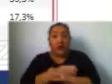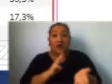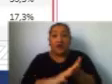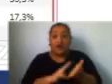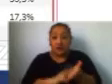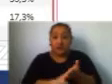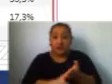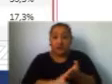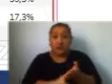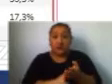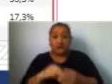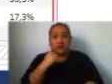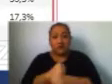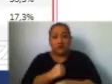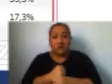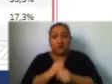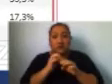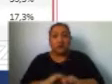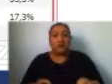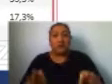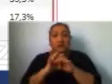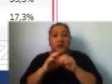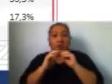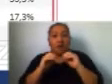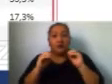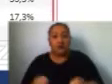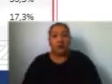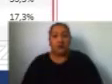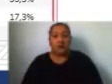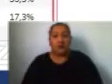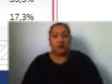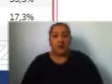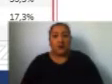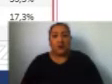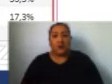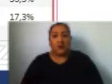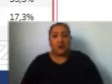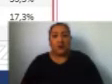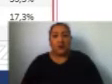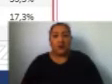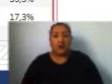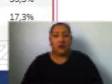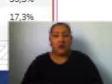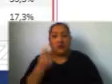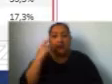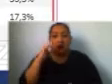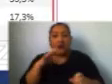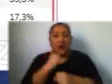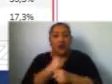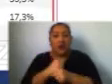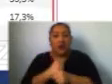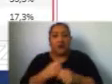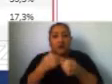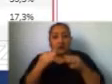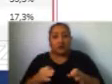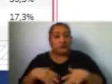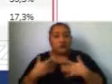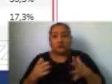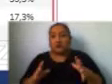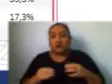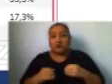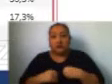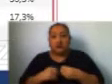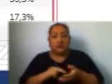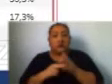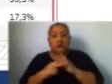Pueblo que hicimos las alertas respectivas al propio gobernador, con la finalidad de acelerar la ejecución de las obras porque no se podía permitir